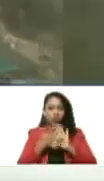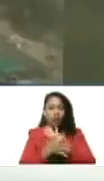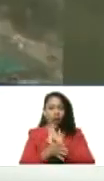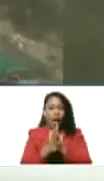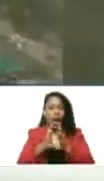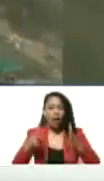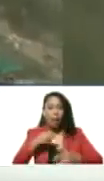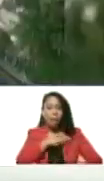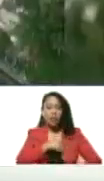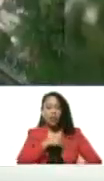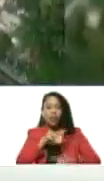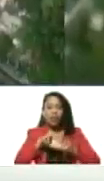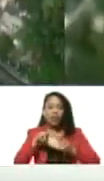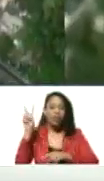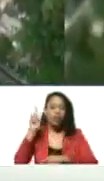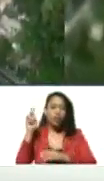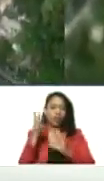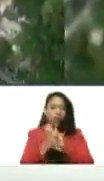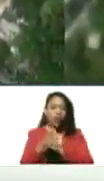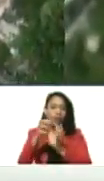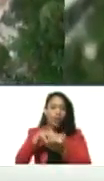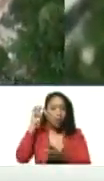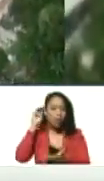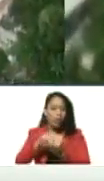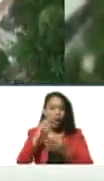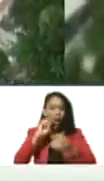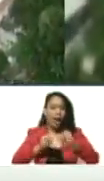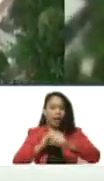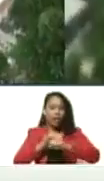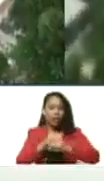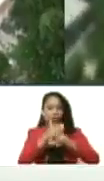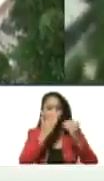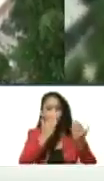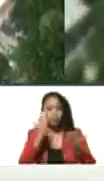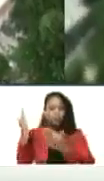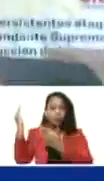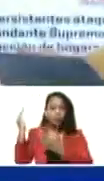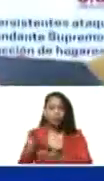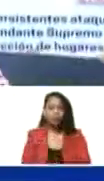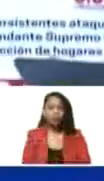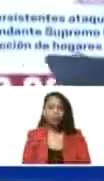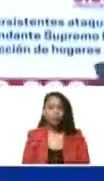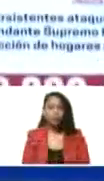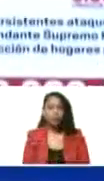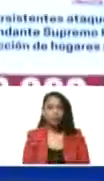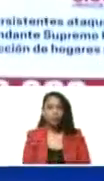misión Vivienda Venezuela y sobre el estado Miranda. Héctor Rodríguez Castro.